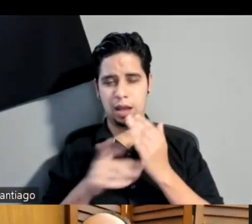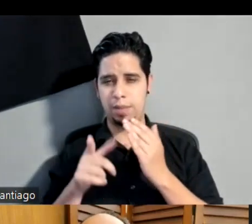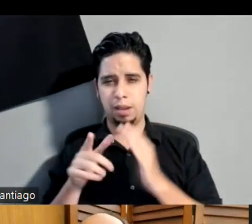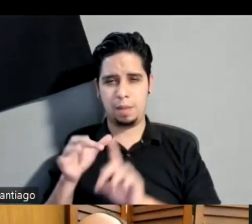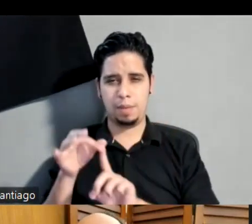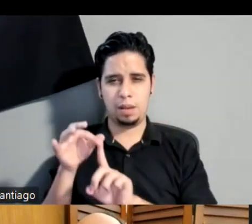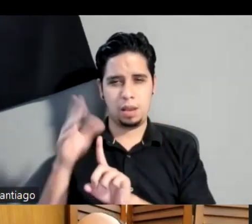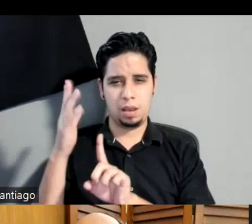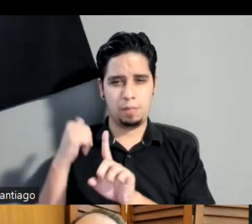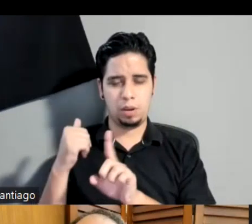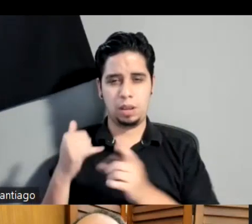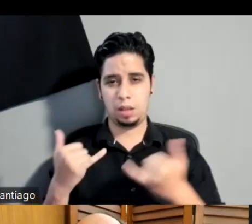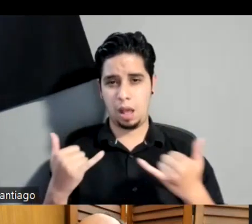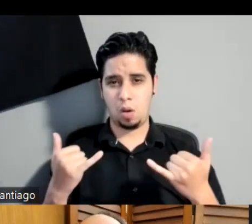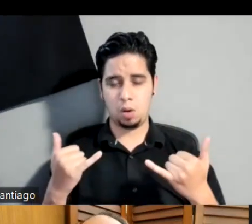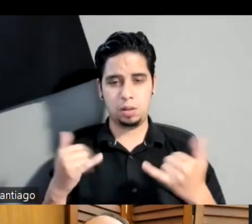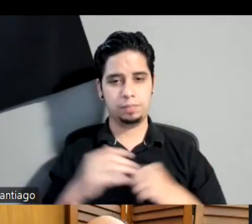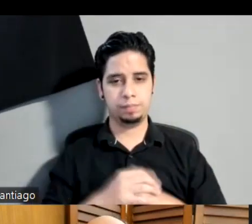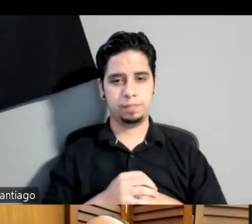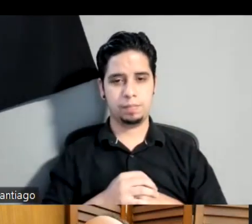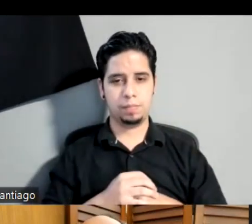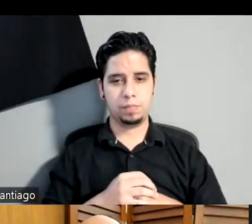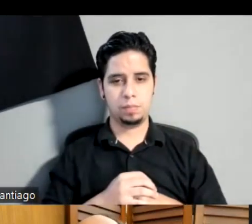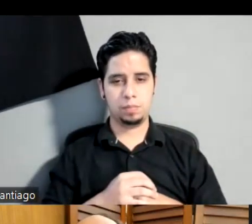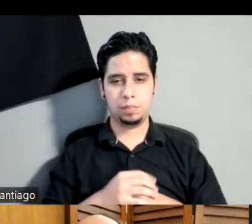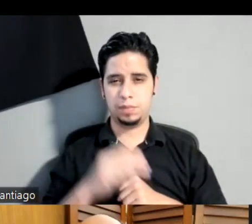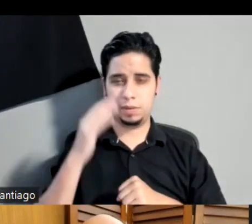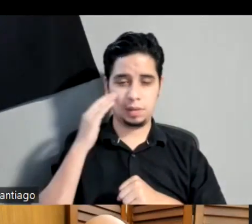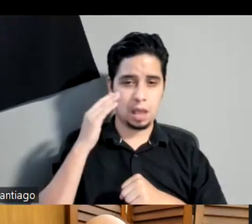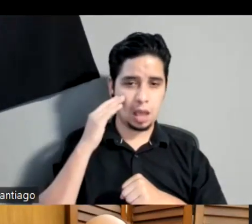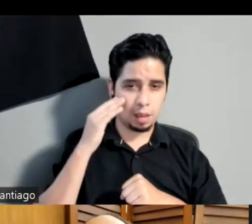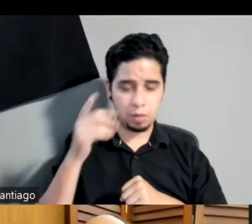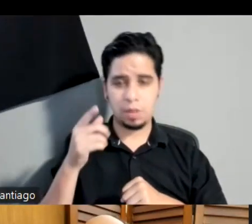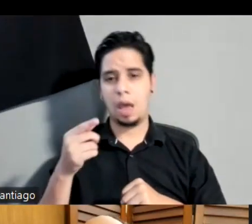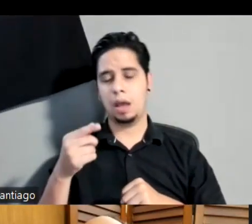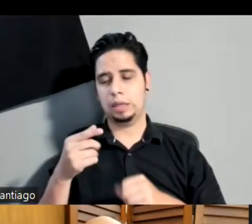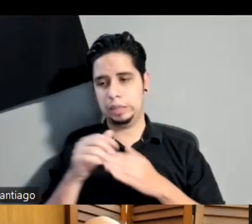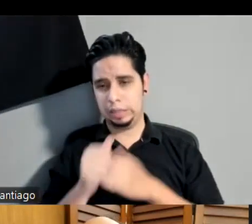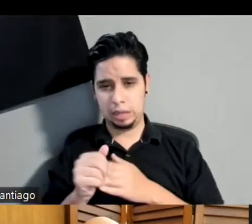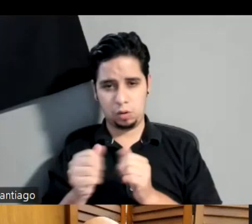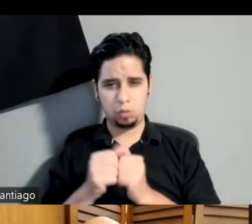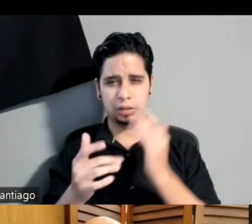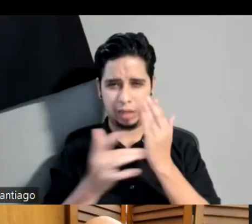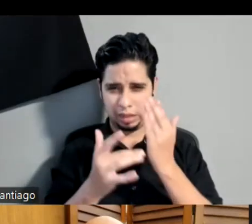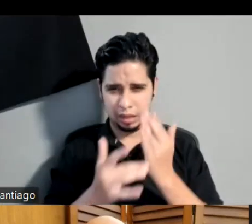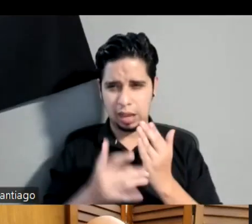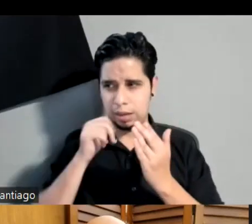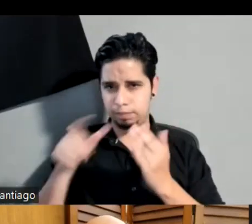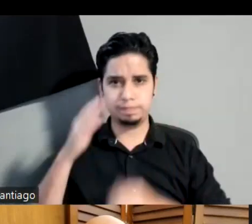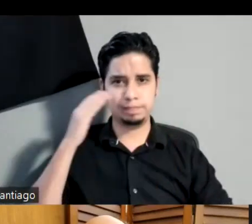es bien presente. Hay unas guías, que es lo que ella utiliza con el kamishibai y todo esto. Hay una guía,